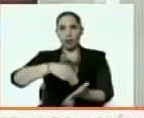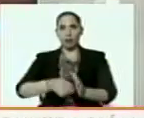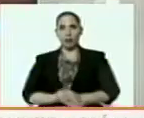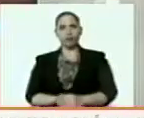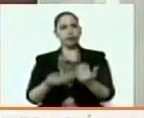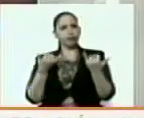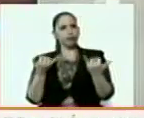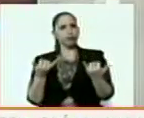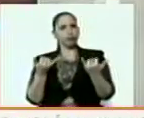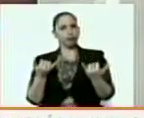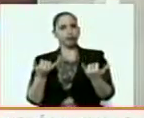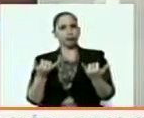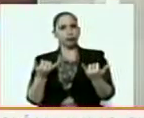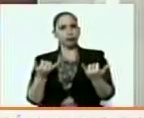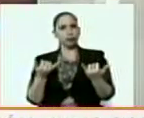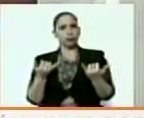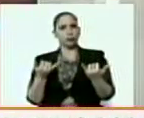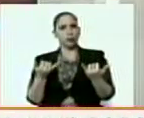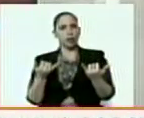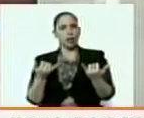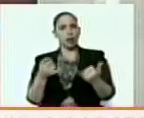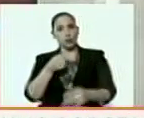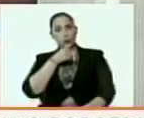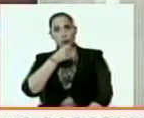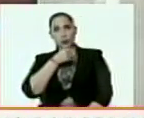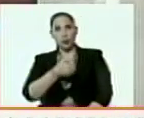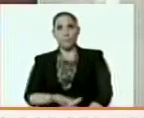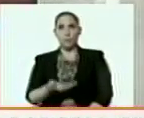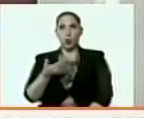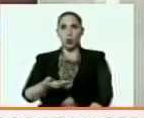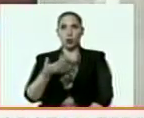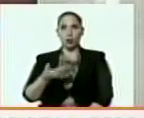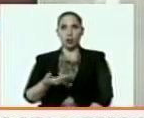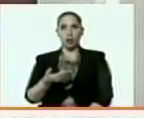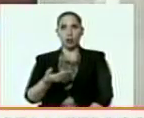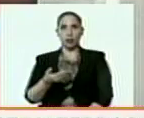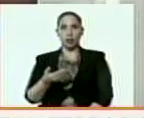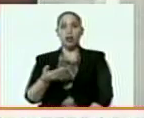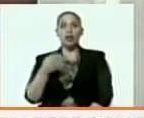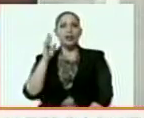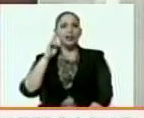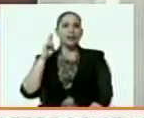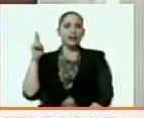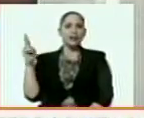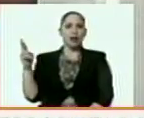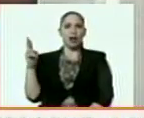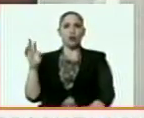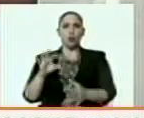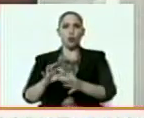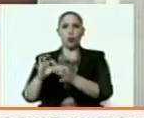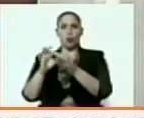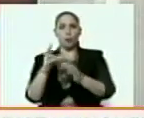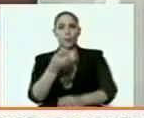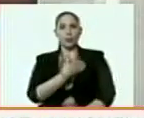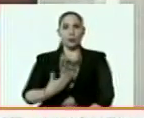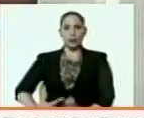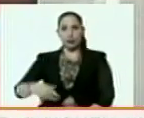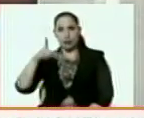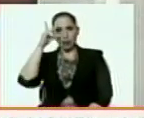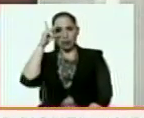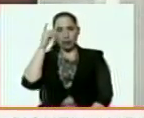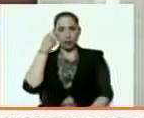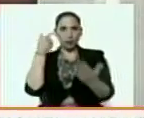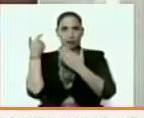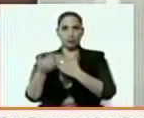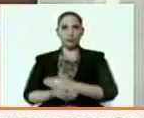A esta hora, Marlene, se suscita una entrevista bien importante a través de Unión Radio, la vicepresidenta ejecutiva de la República. La tenemos al aire, vamos a